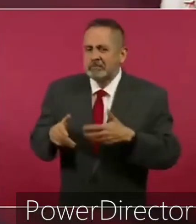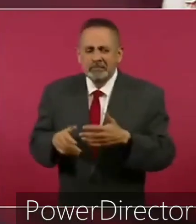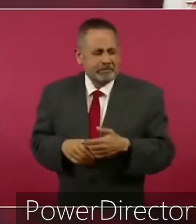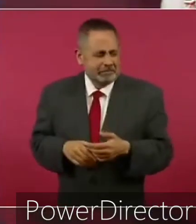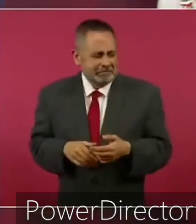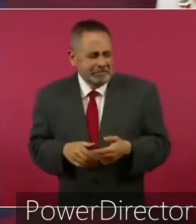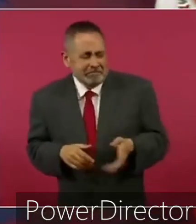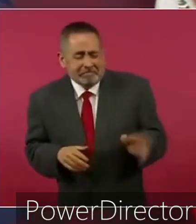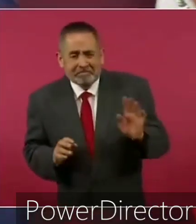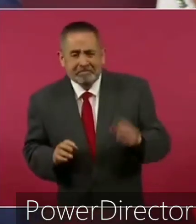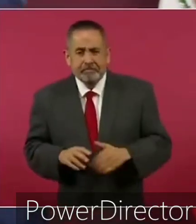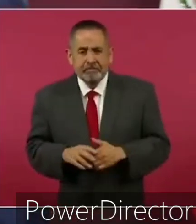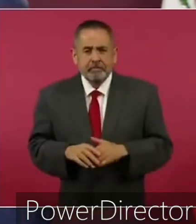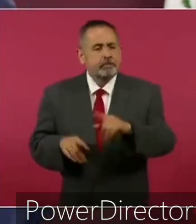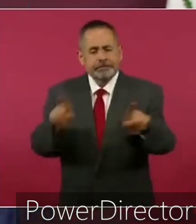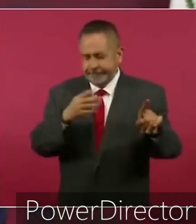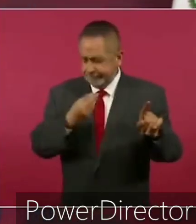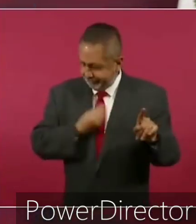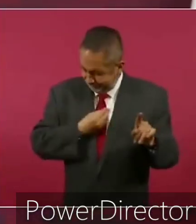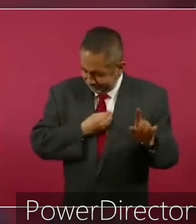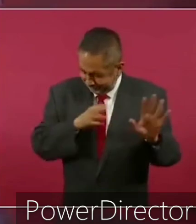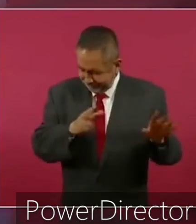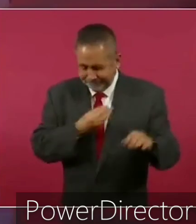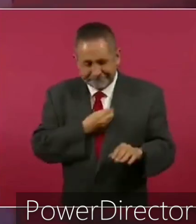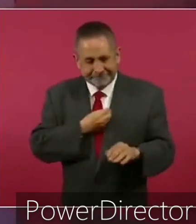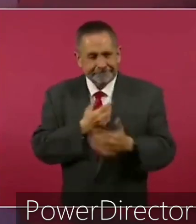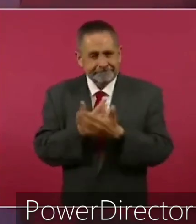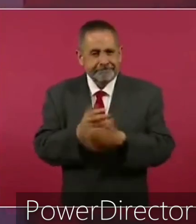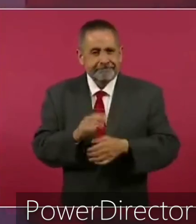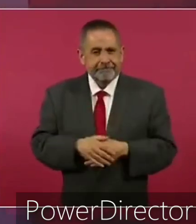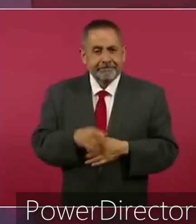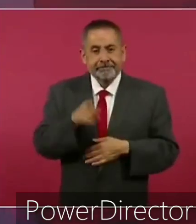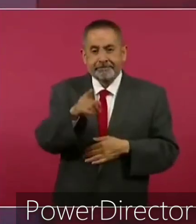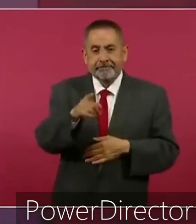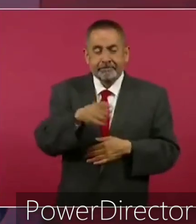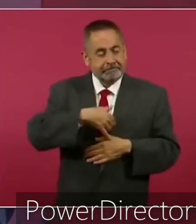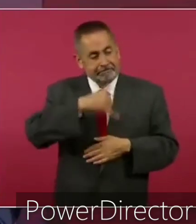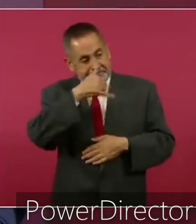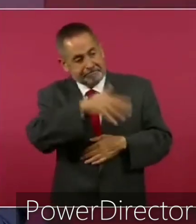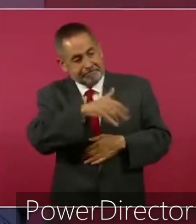digo a mis hijos, aguante. No caigan en ninguna provocación.